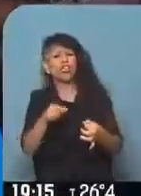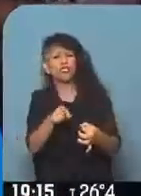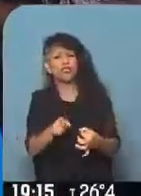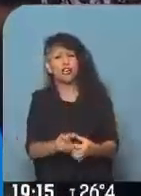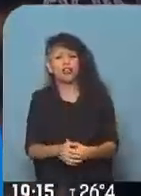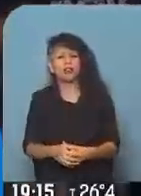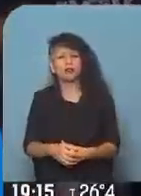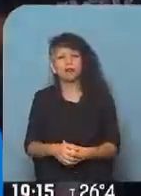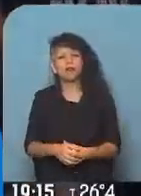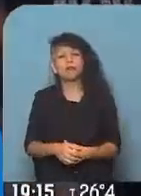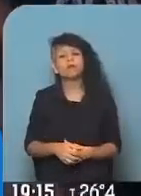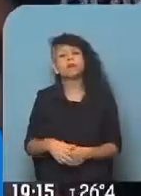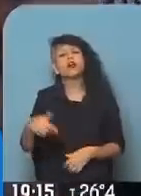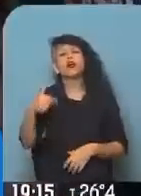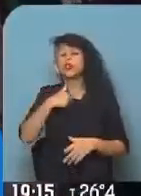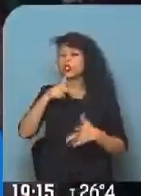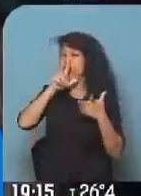Le dije